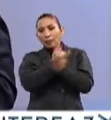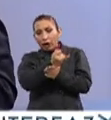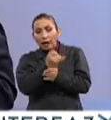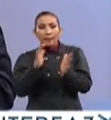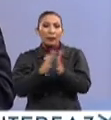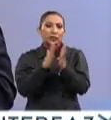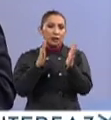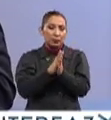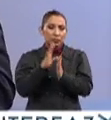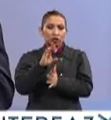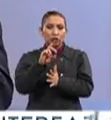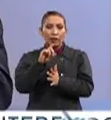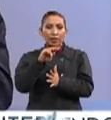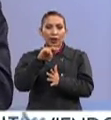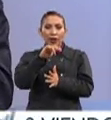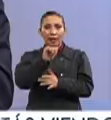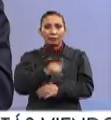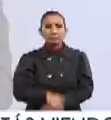y participación ciudadana.